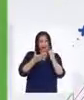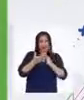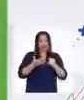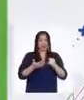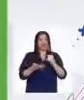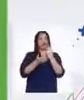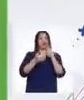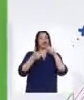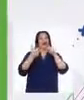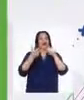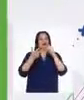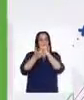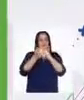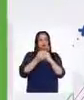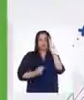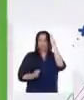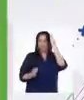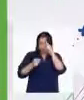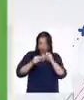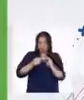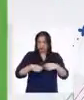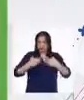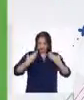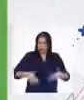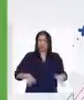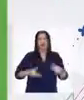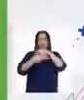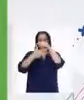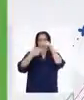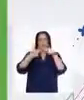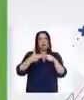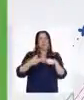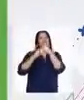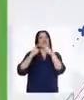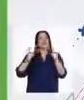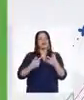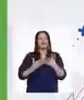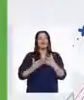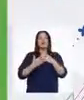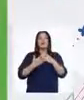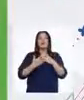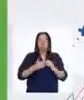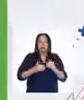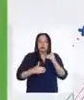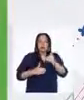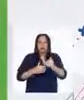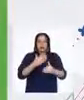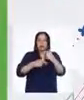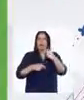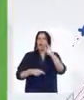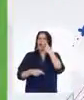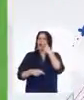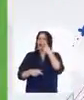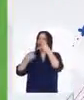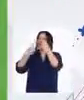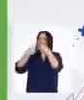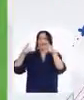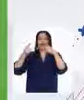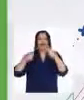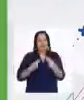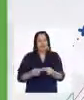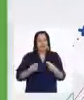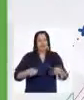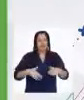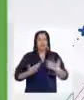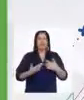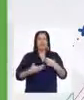moda. Cada carrera fue como un peldaño y tuve la oportunidad de conocer muchas herramientas para